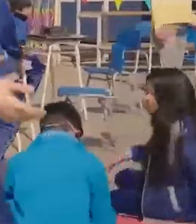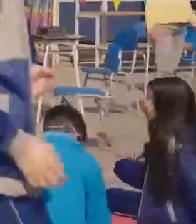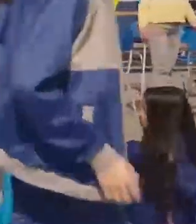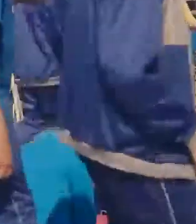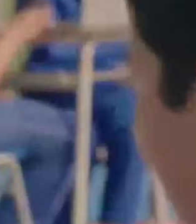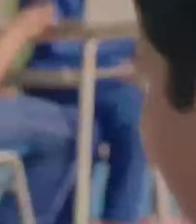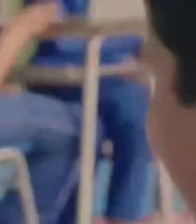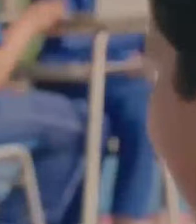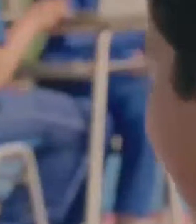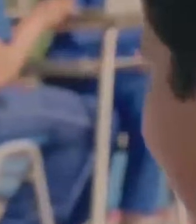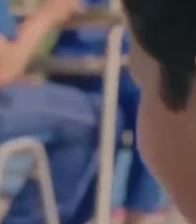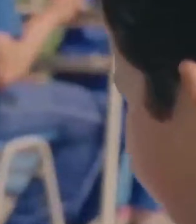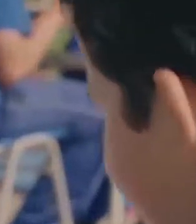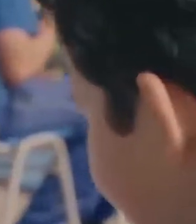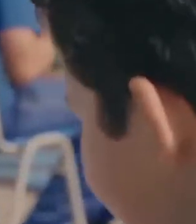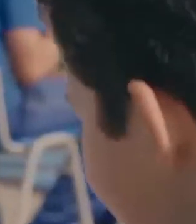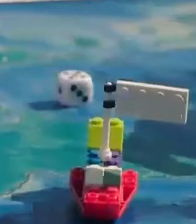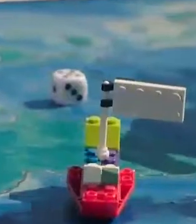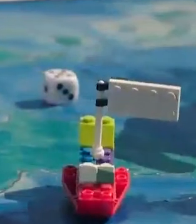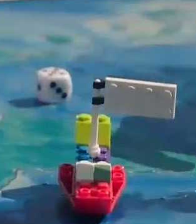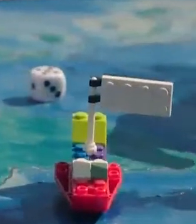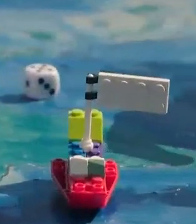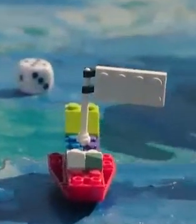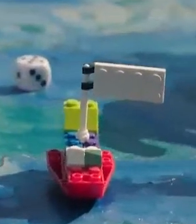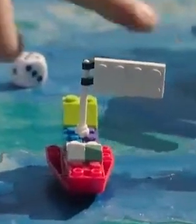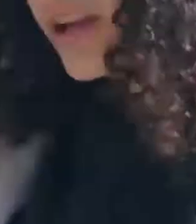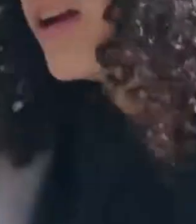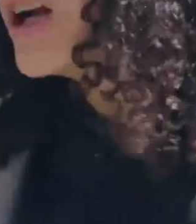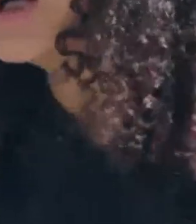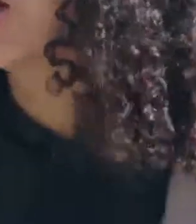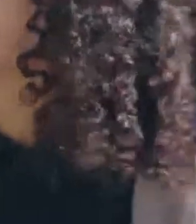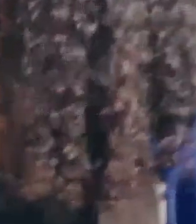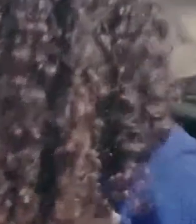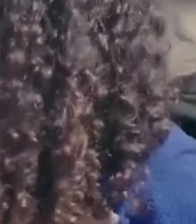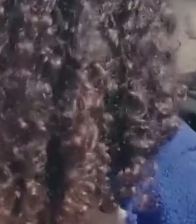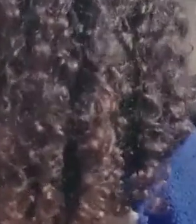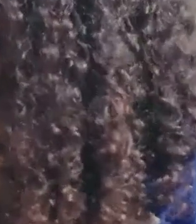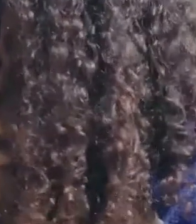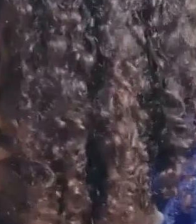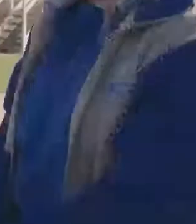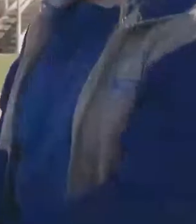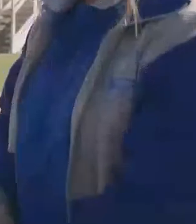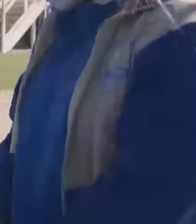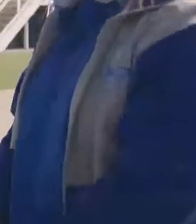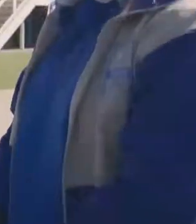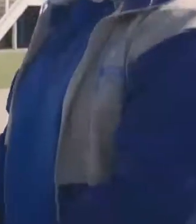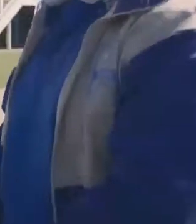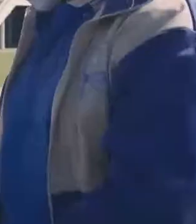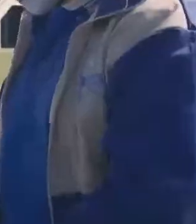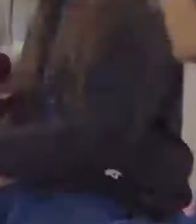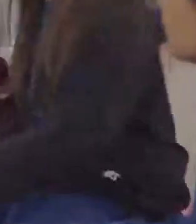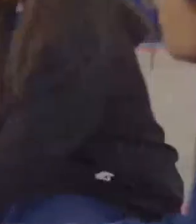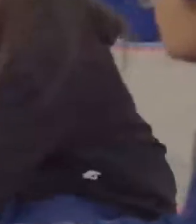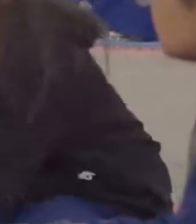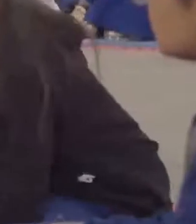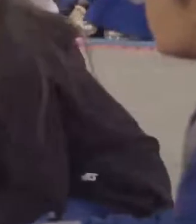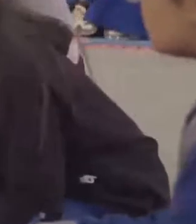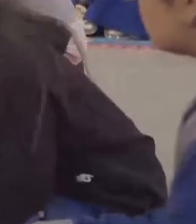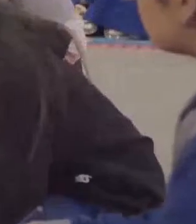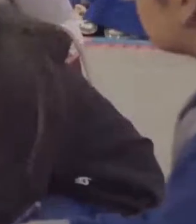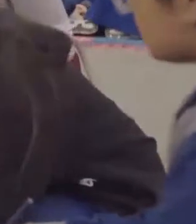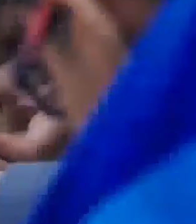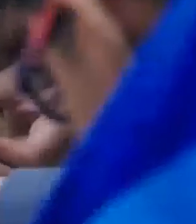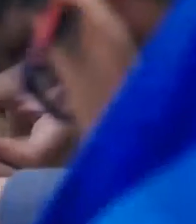Educación 2020 estamos en las escuelas y liceos acompañándolas a innovar en la forma de enseñar y en la forma de aprender, porque el único sonido que